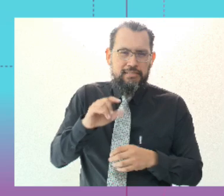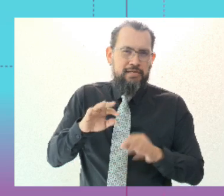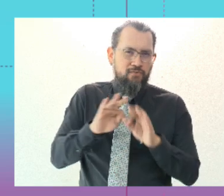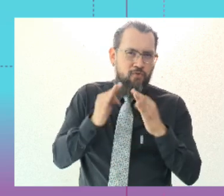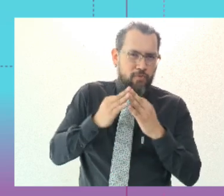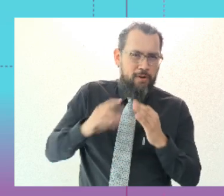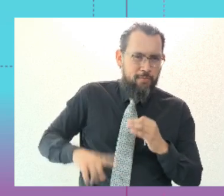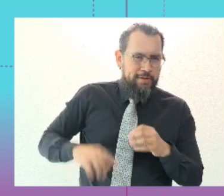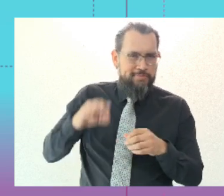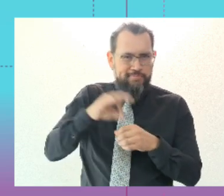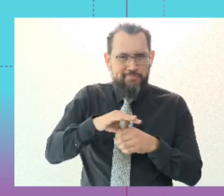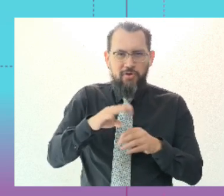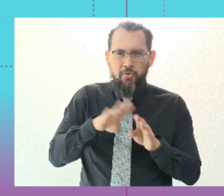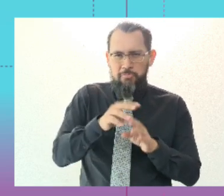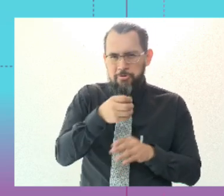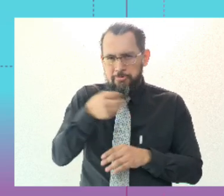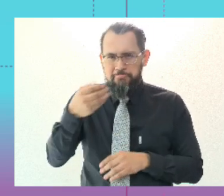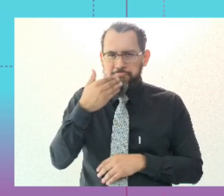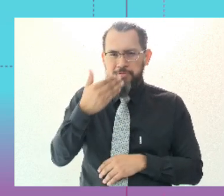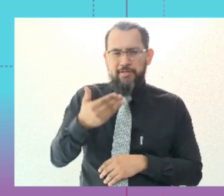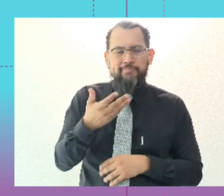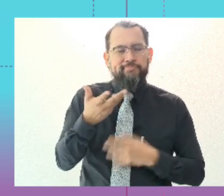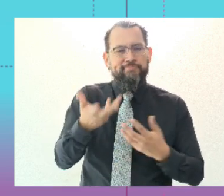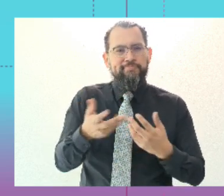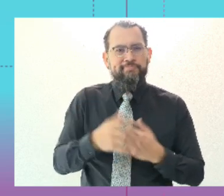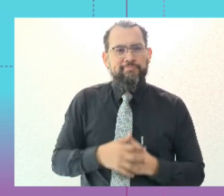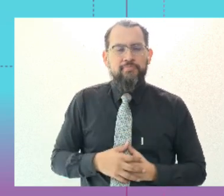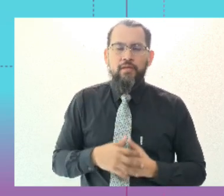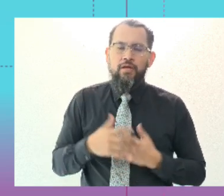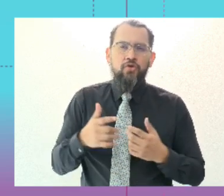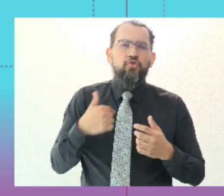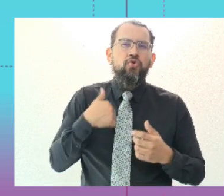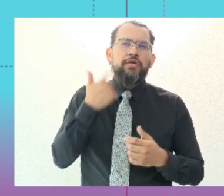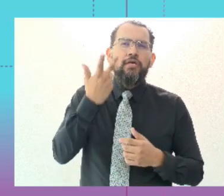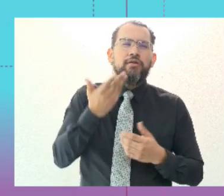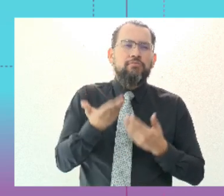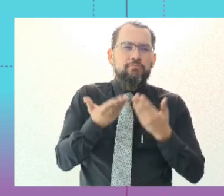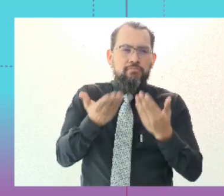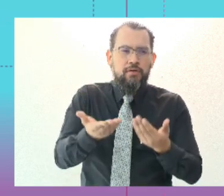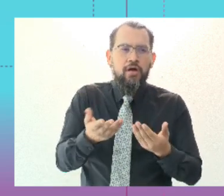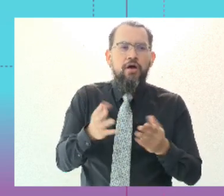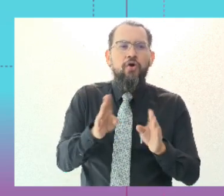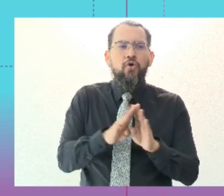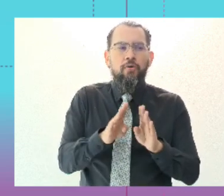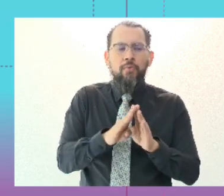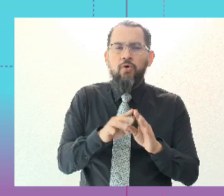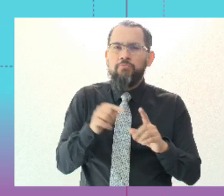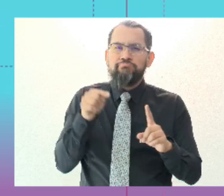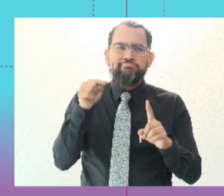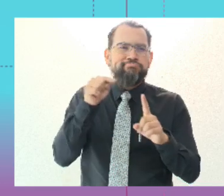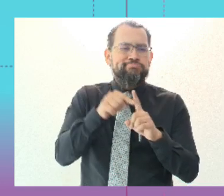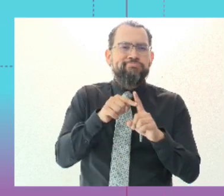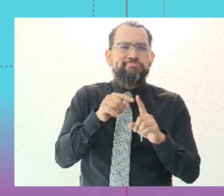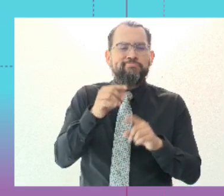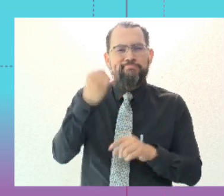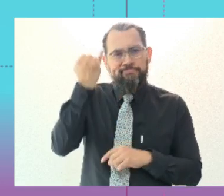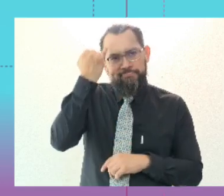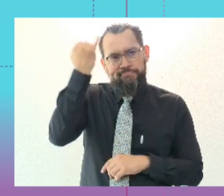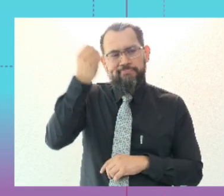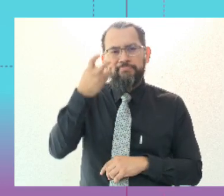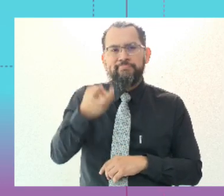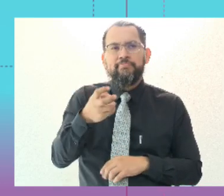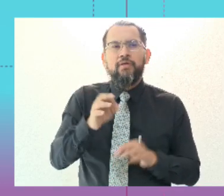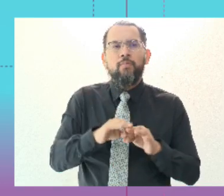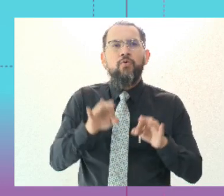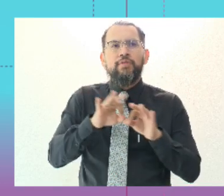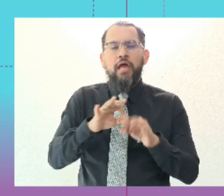respaldadas en documentos. Yo lo que quiero dejarles con esto es la idea, sembrar la idea de que existe